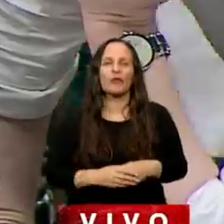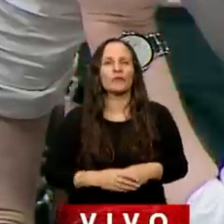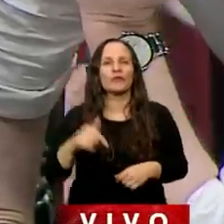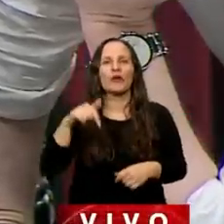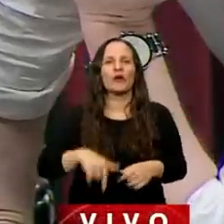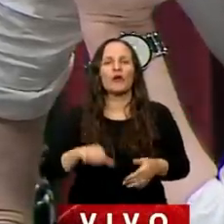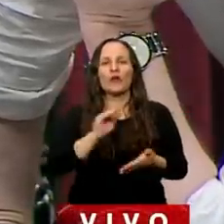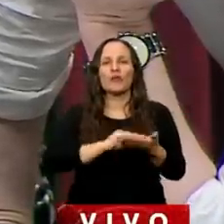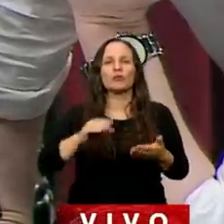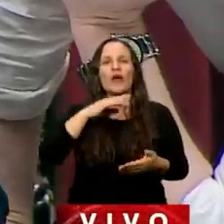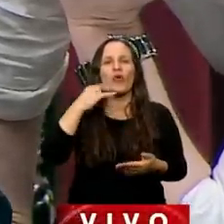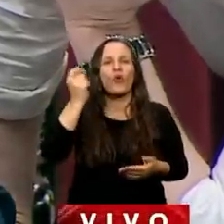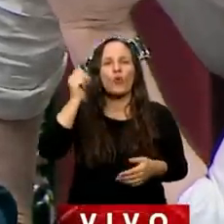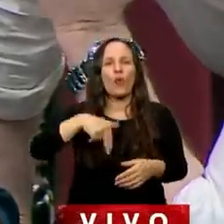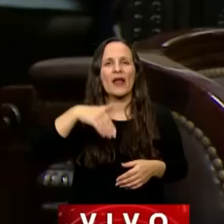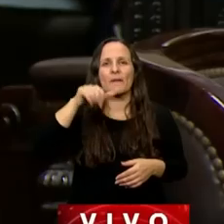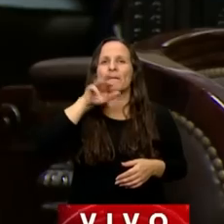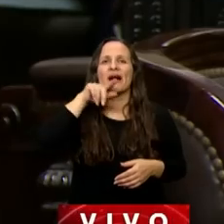el diputado Juan Martín.